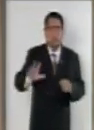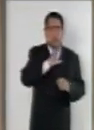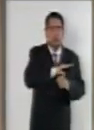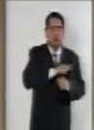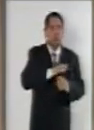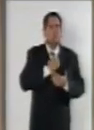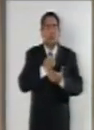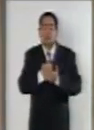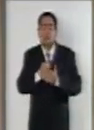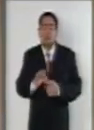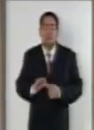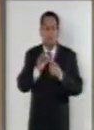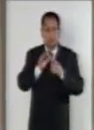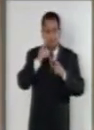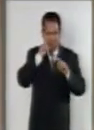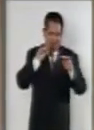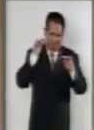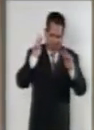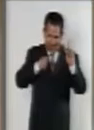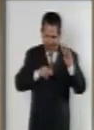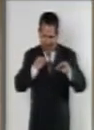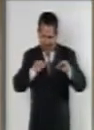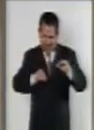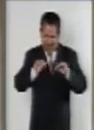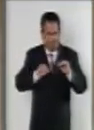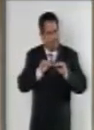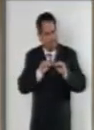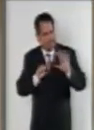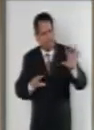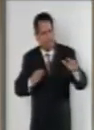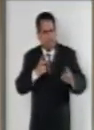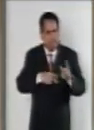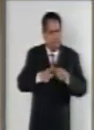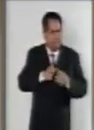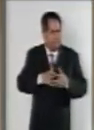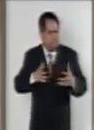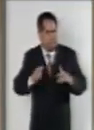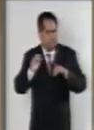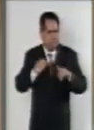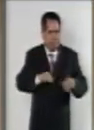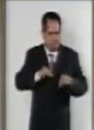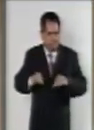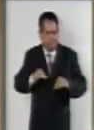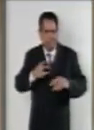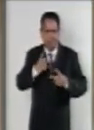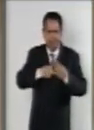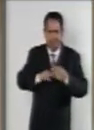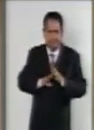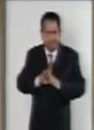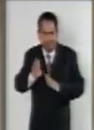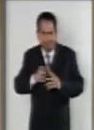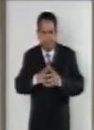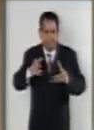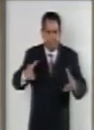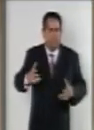económica especial para verdaderamente promover la inversión, el empleo, el crecimiento, y